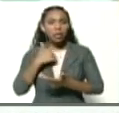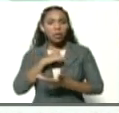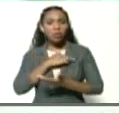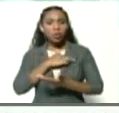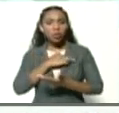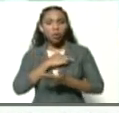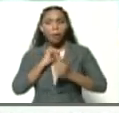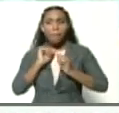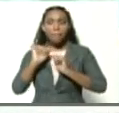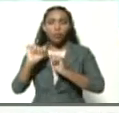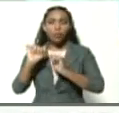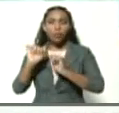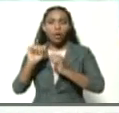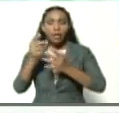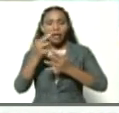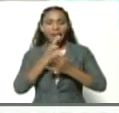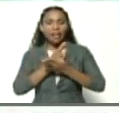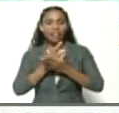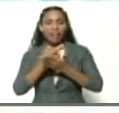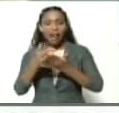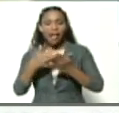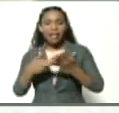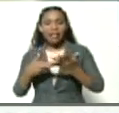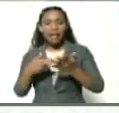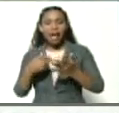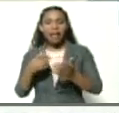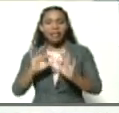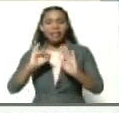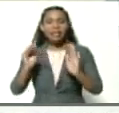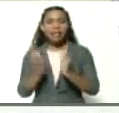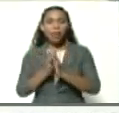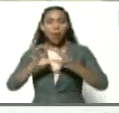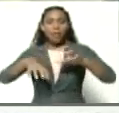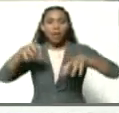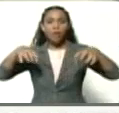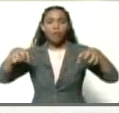a evitar las referencias hacia San Juan de los Morros, con un